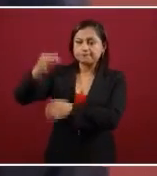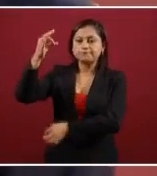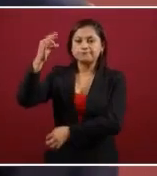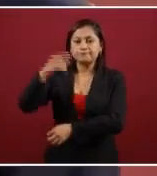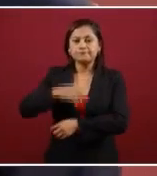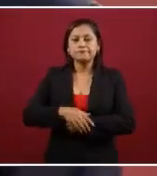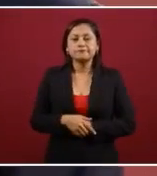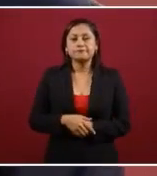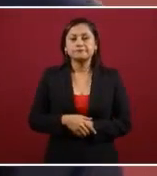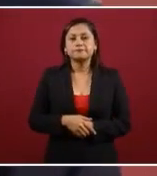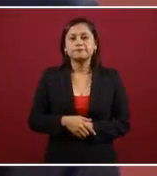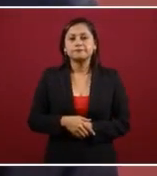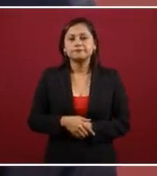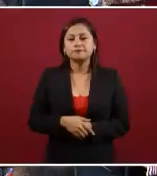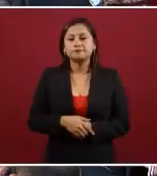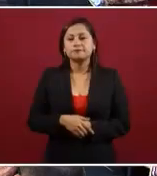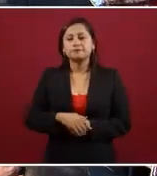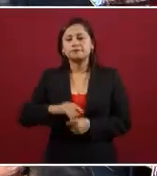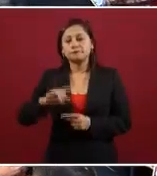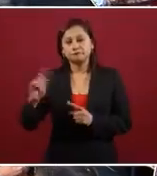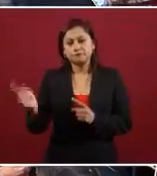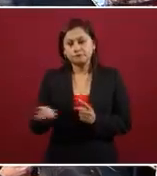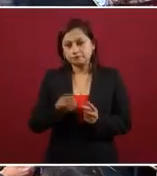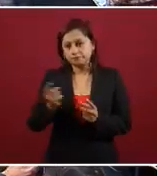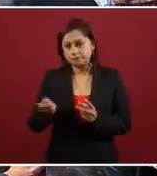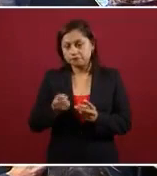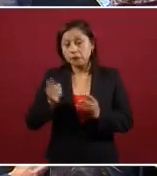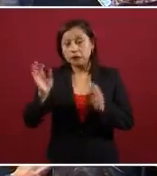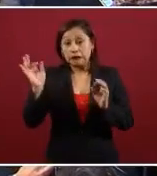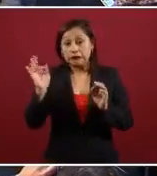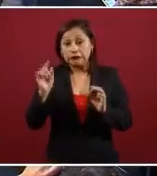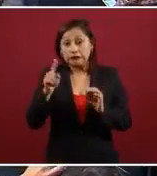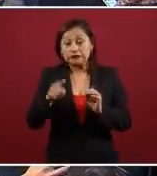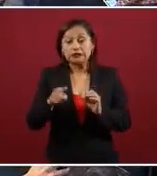porque a veces queman la caña primero